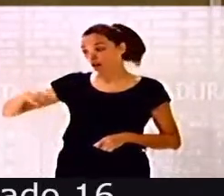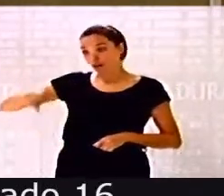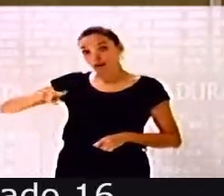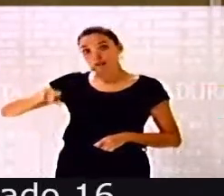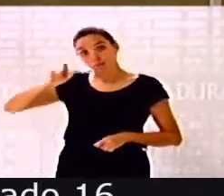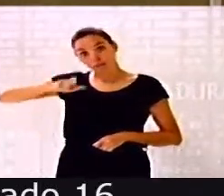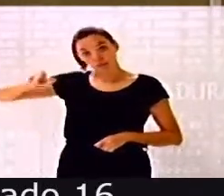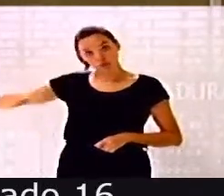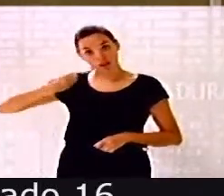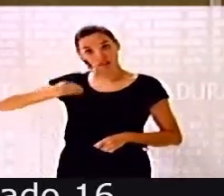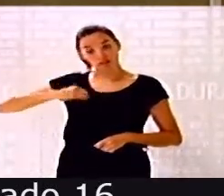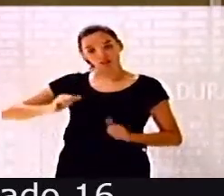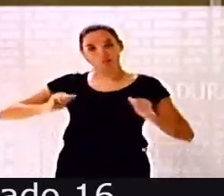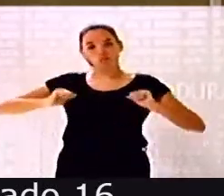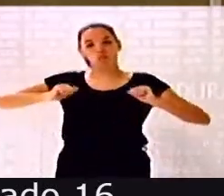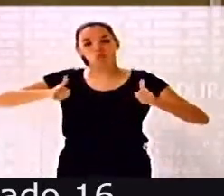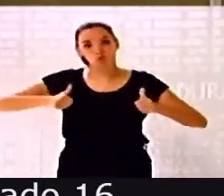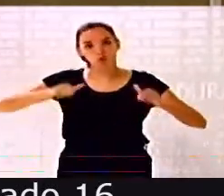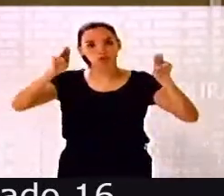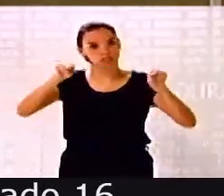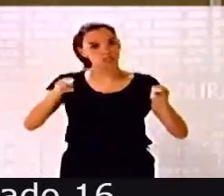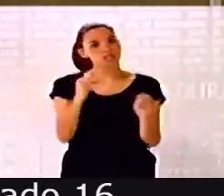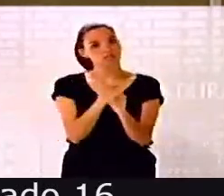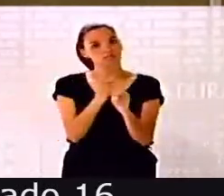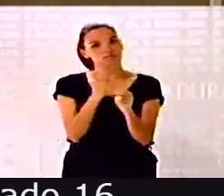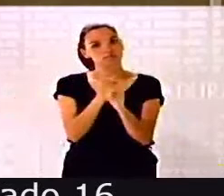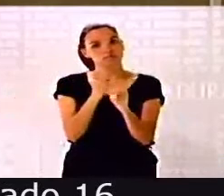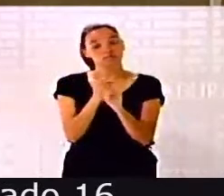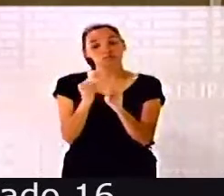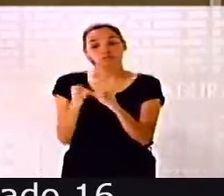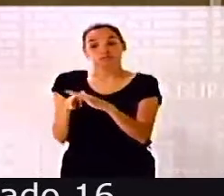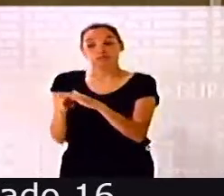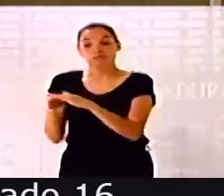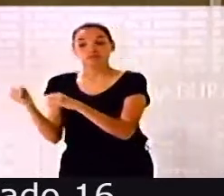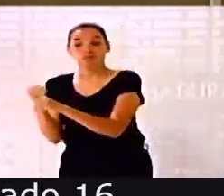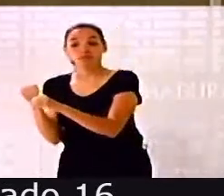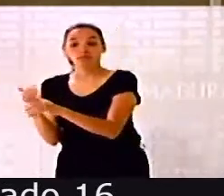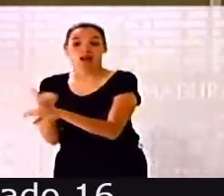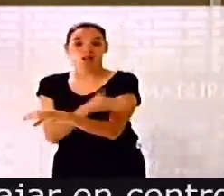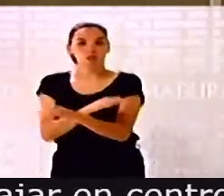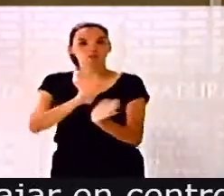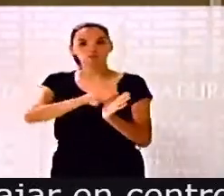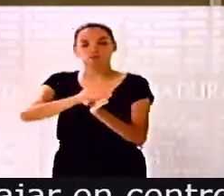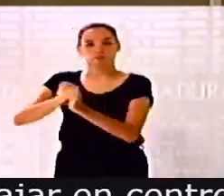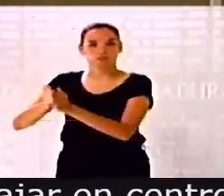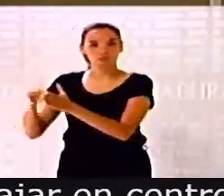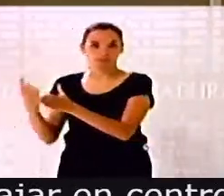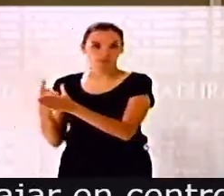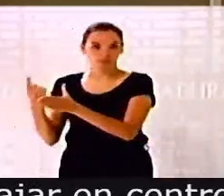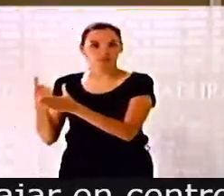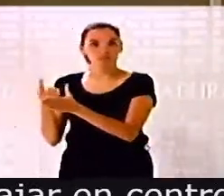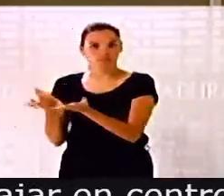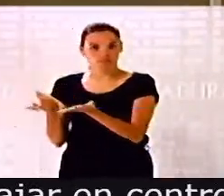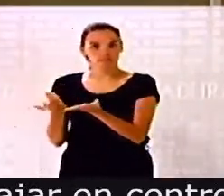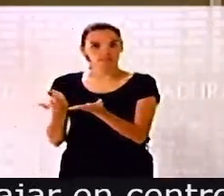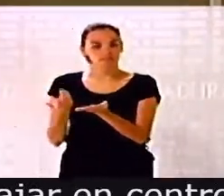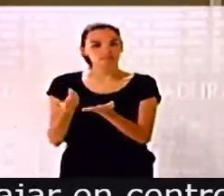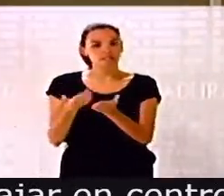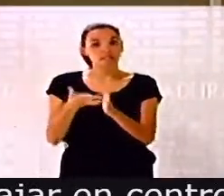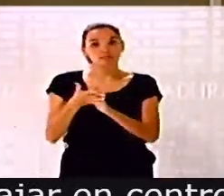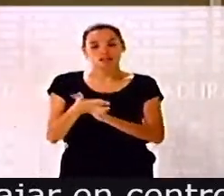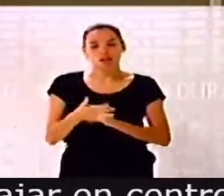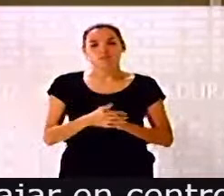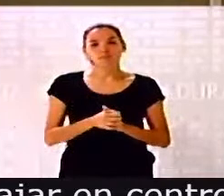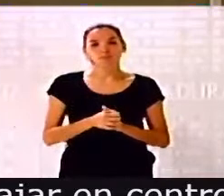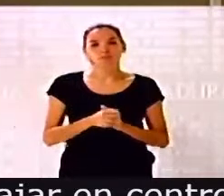en centros residenciales y que antes de comenzar a trabajar los hemos apartado. Es decir, hasta en